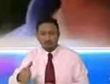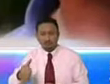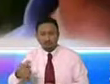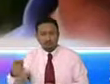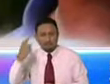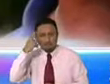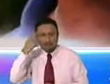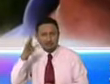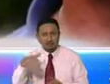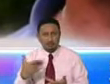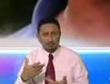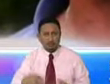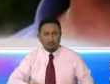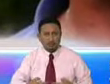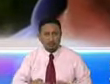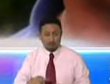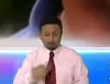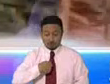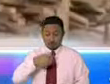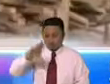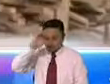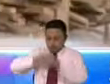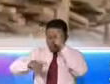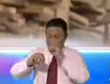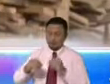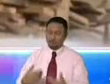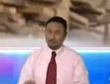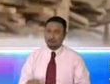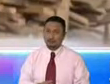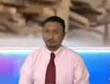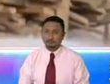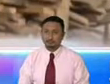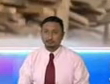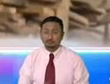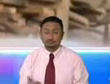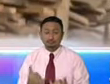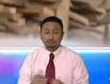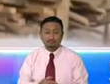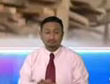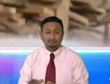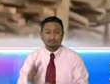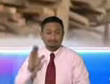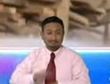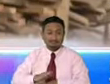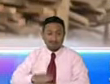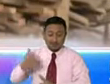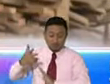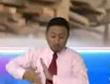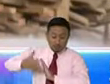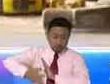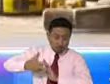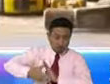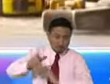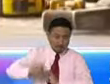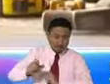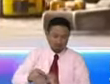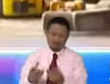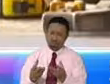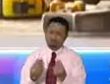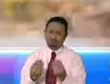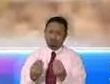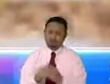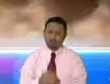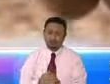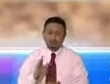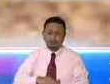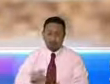y eso nos enriquece a nosotros también. Ahora, gracias al tren, con esto que llegó allá a Cabo Cay, la gente se ha movilizado, y gracias a eso